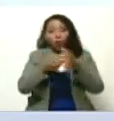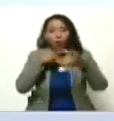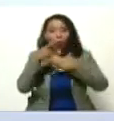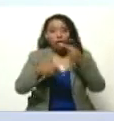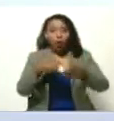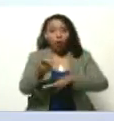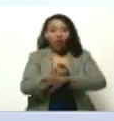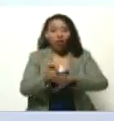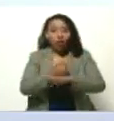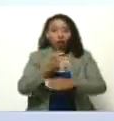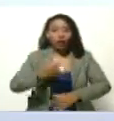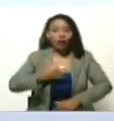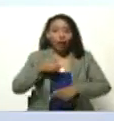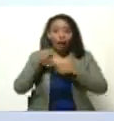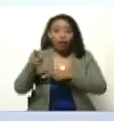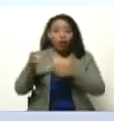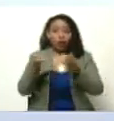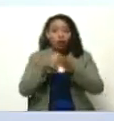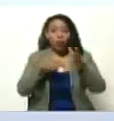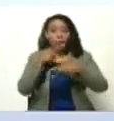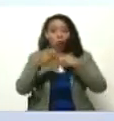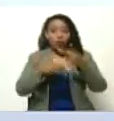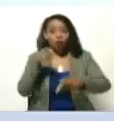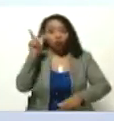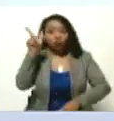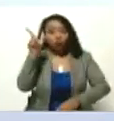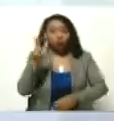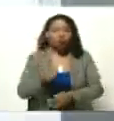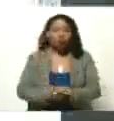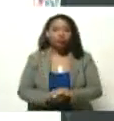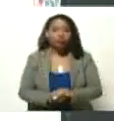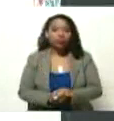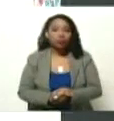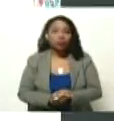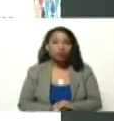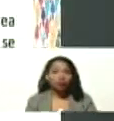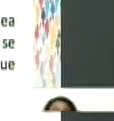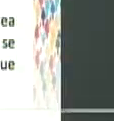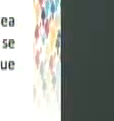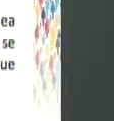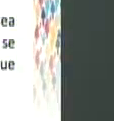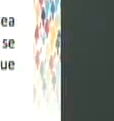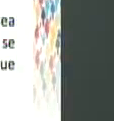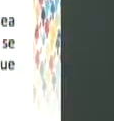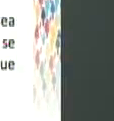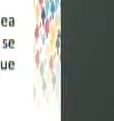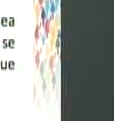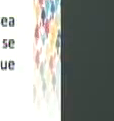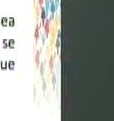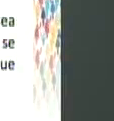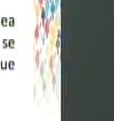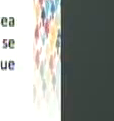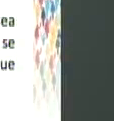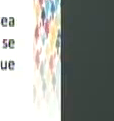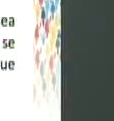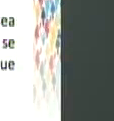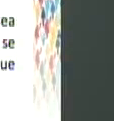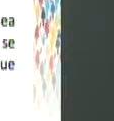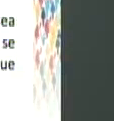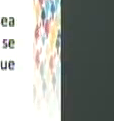que son del Partido Socialista Unido de Venezuela. Todos los y las participantes postulados y